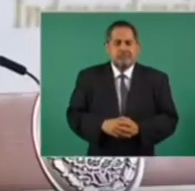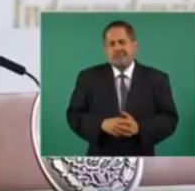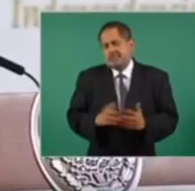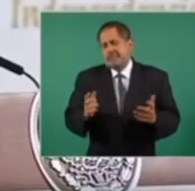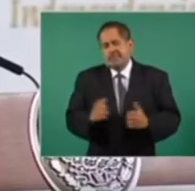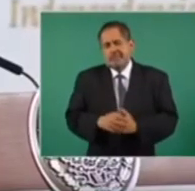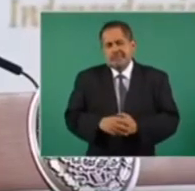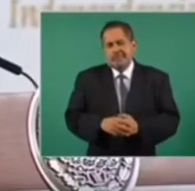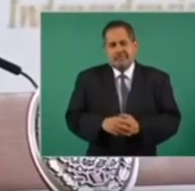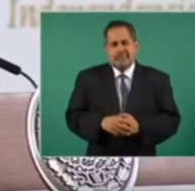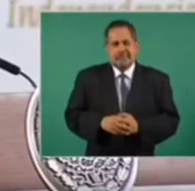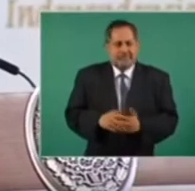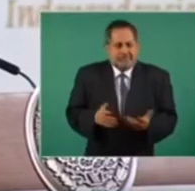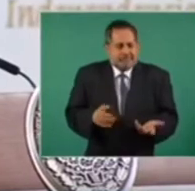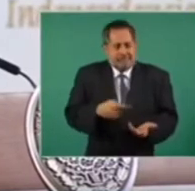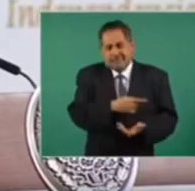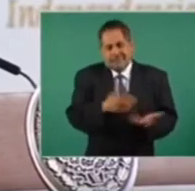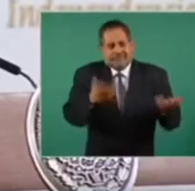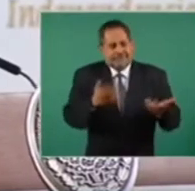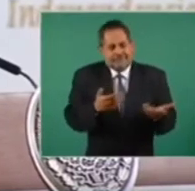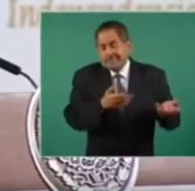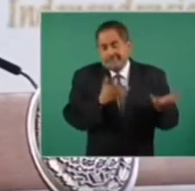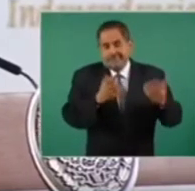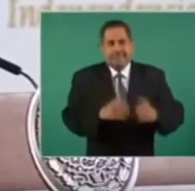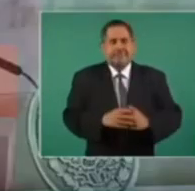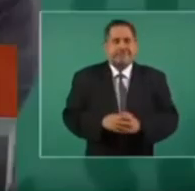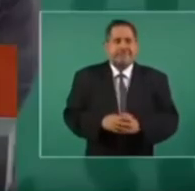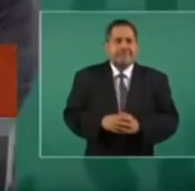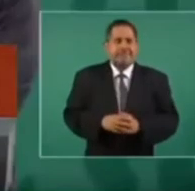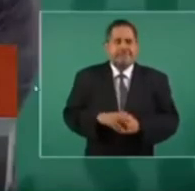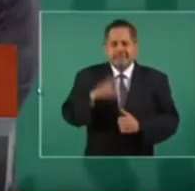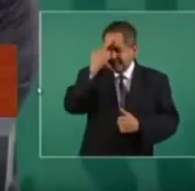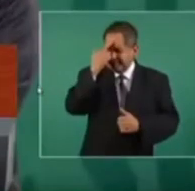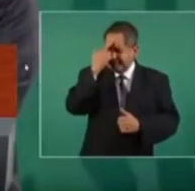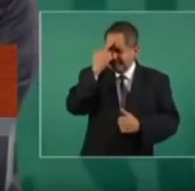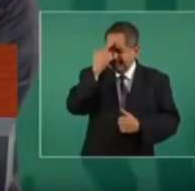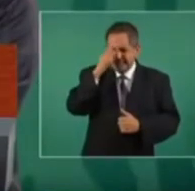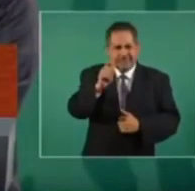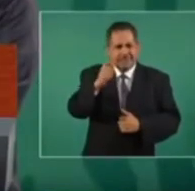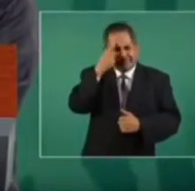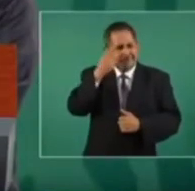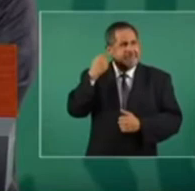no hayan que hacer. ¿Se acuerdan que creo que el viernes